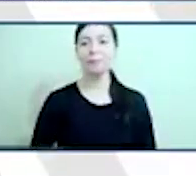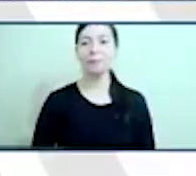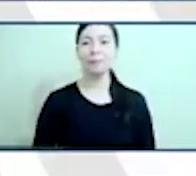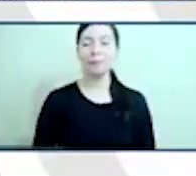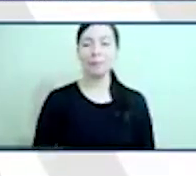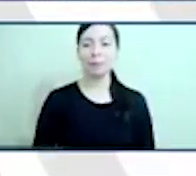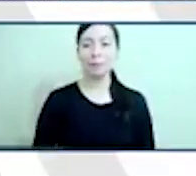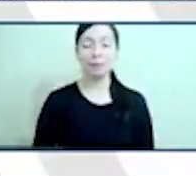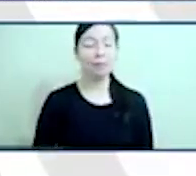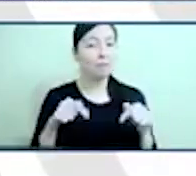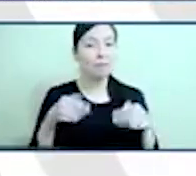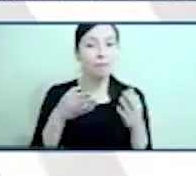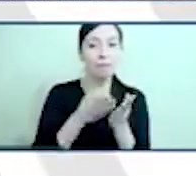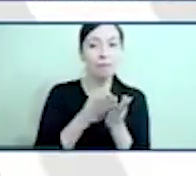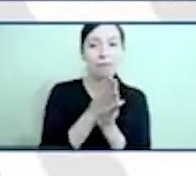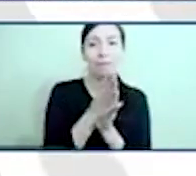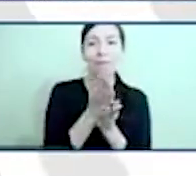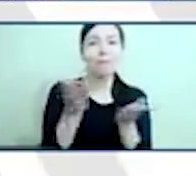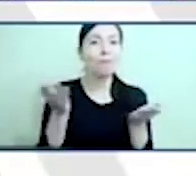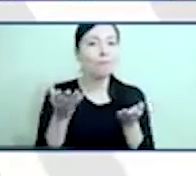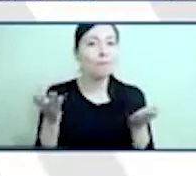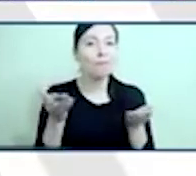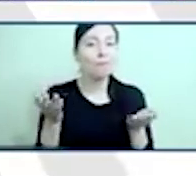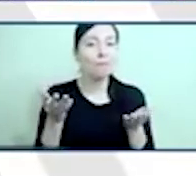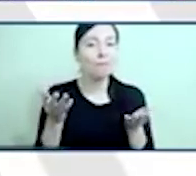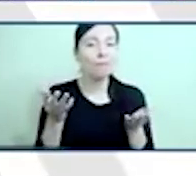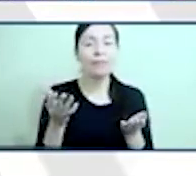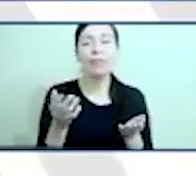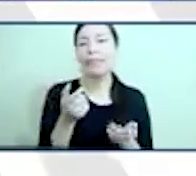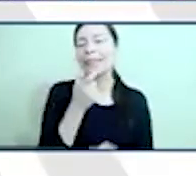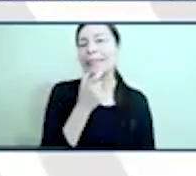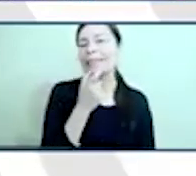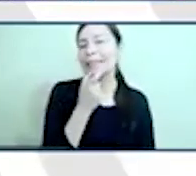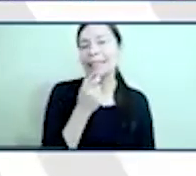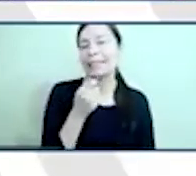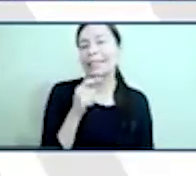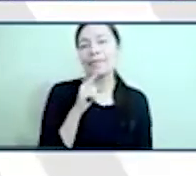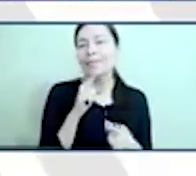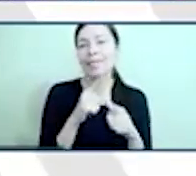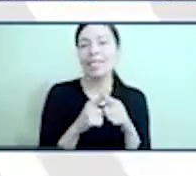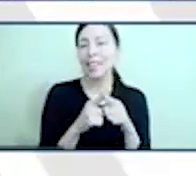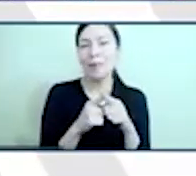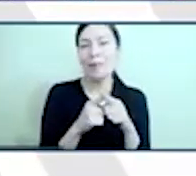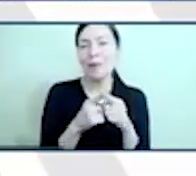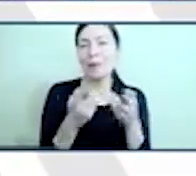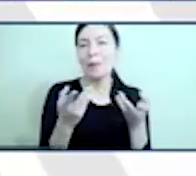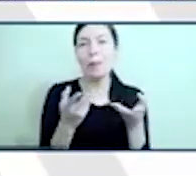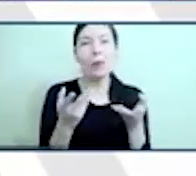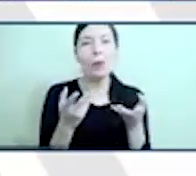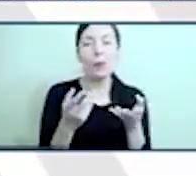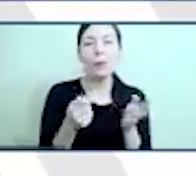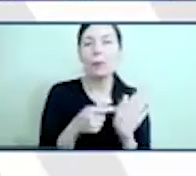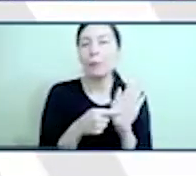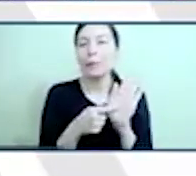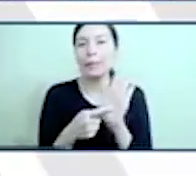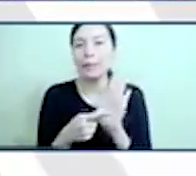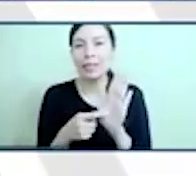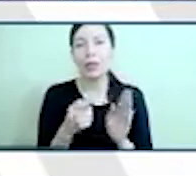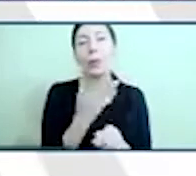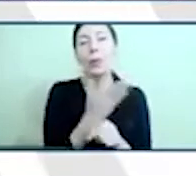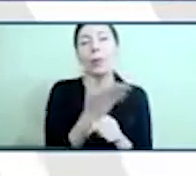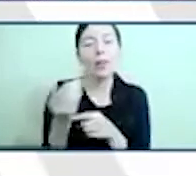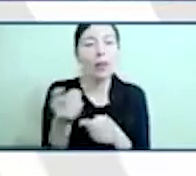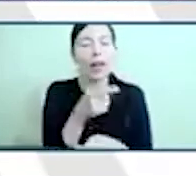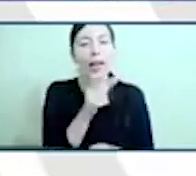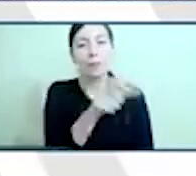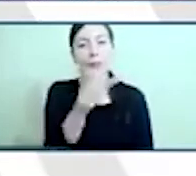Voy a partir haciendo lo que en inglés llaman un pequeño disclaimer, es decir, algo que le pido a la gente tener en